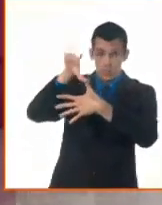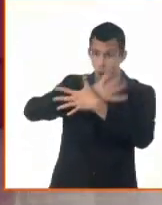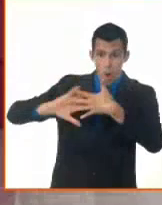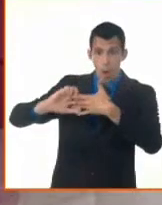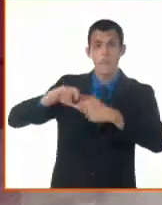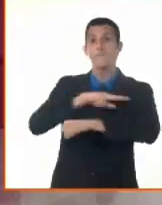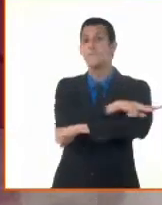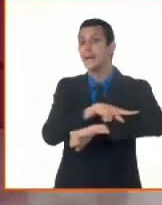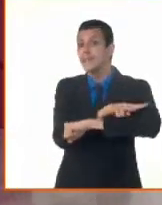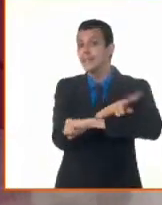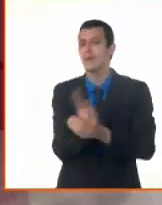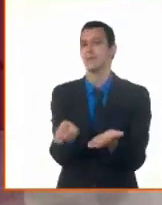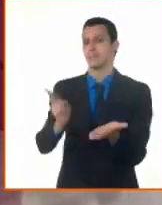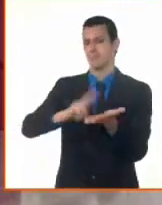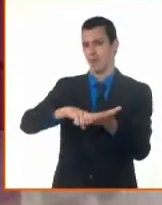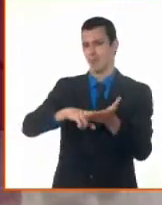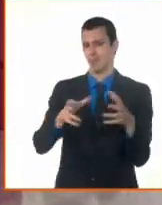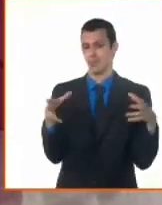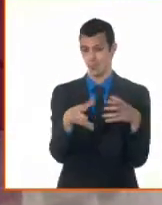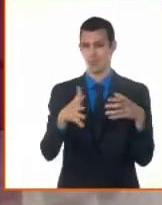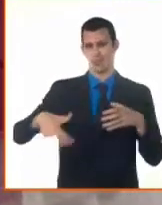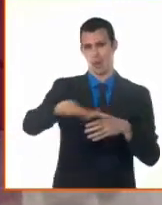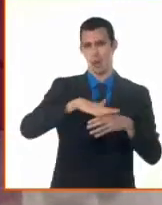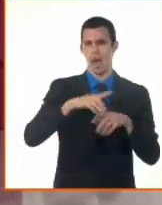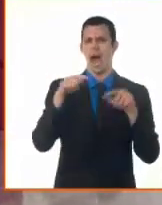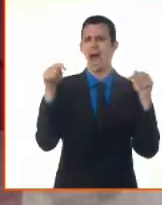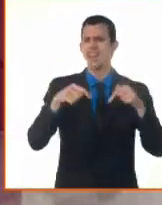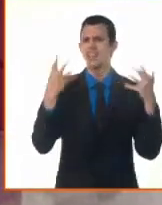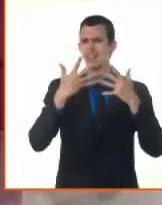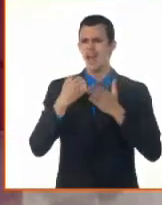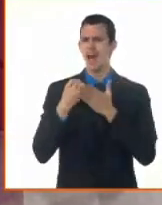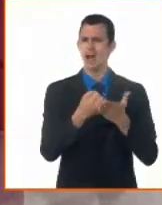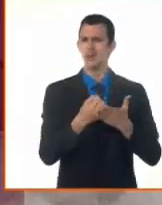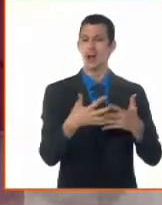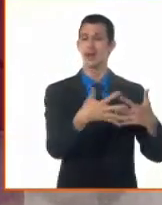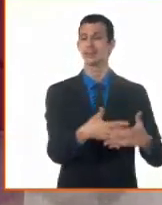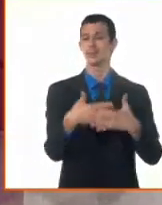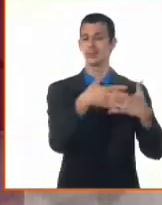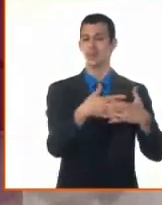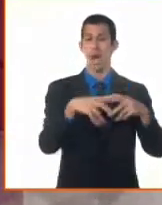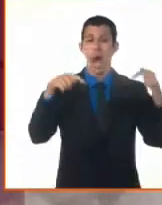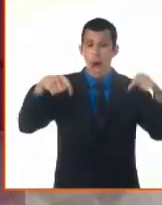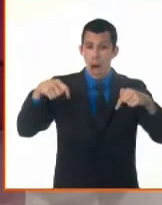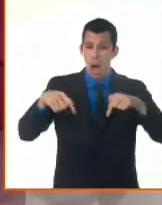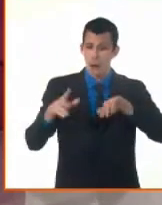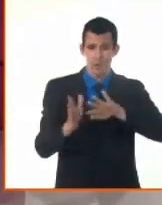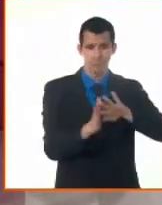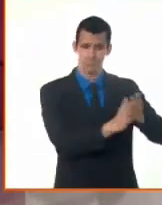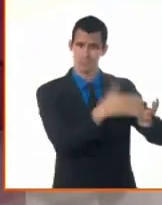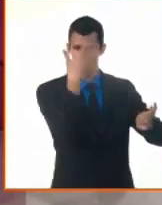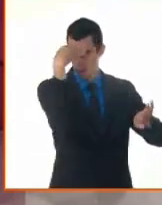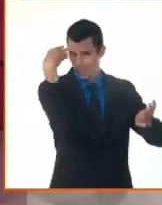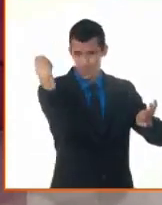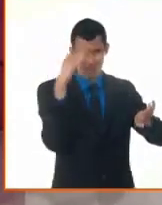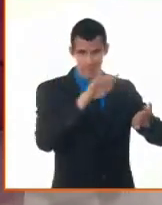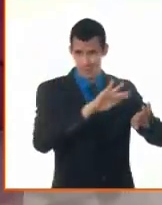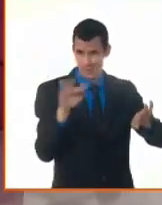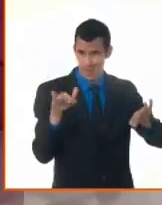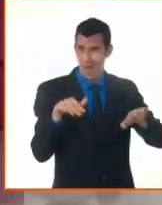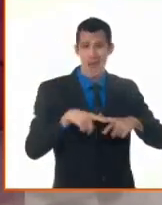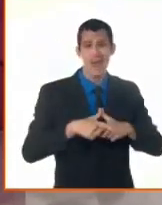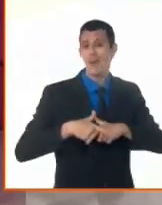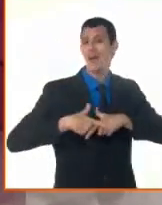integradores el hecho de que vuelva unasur es muy importante unasur que tenía una tradición